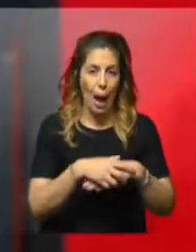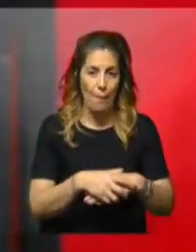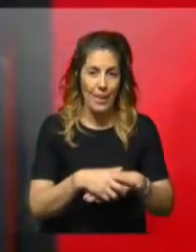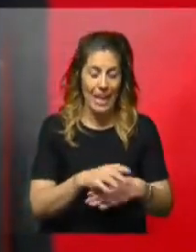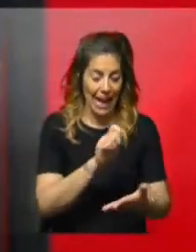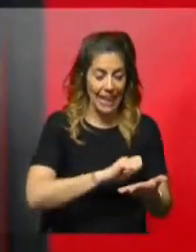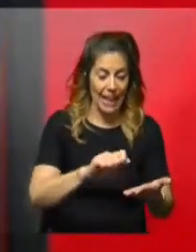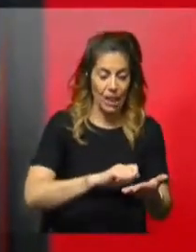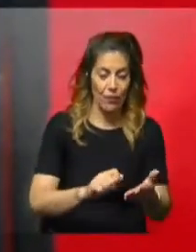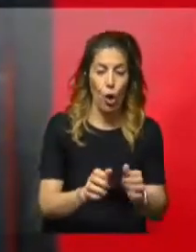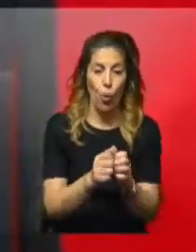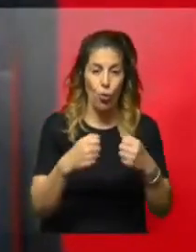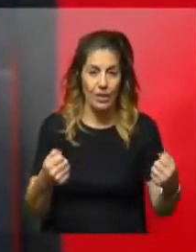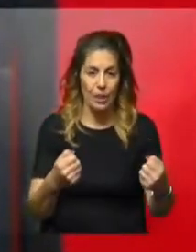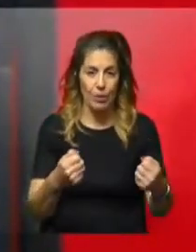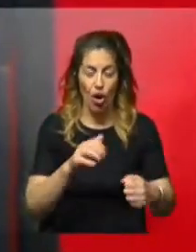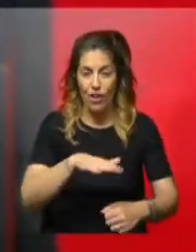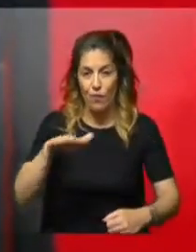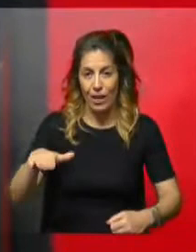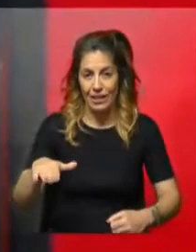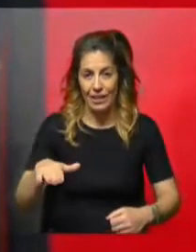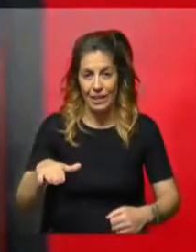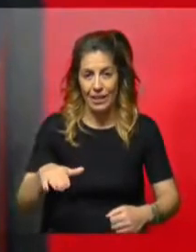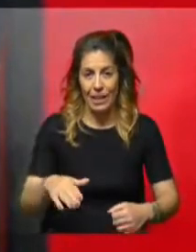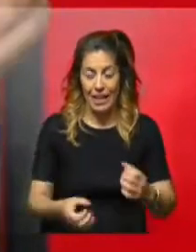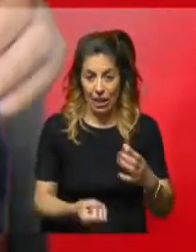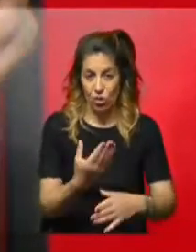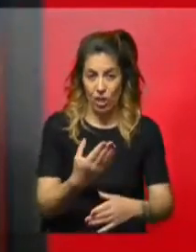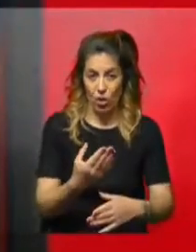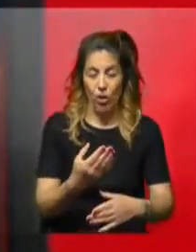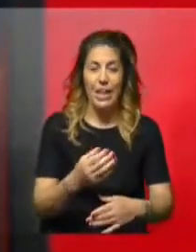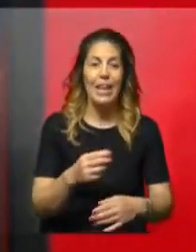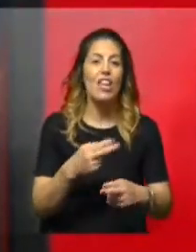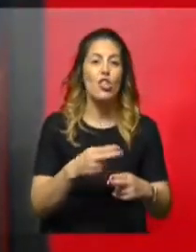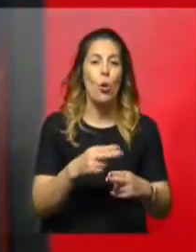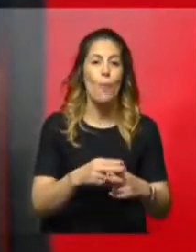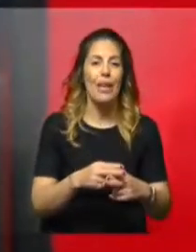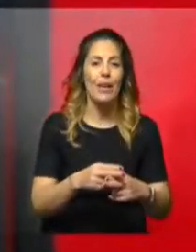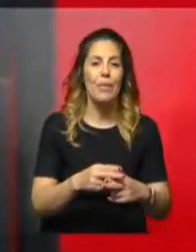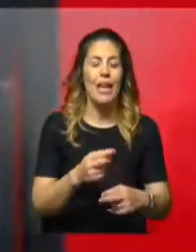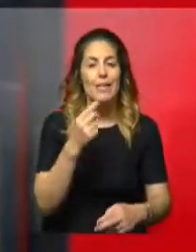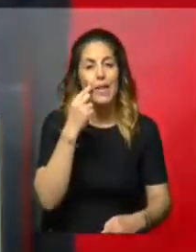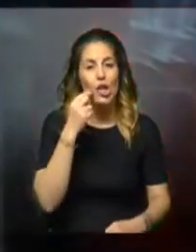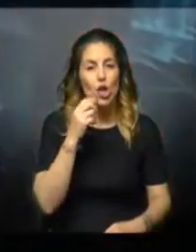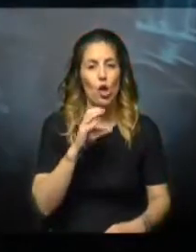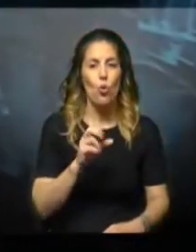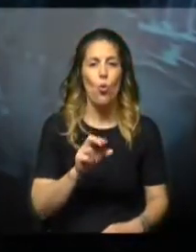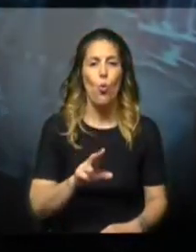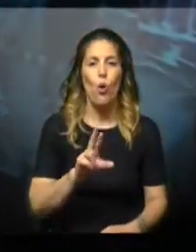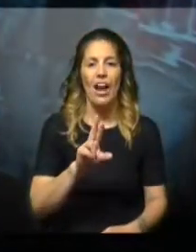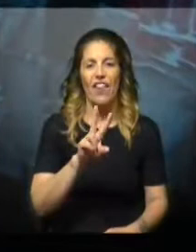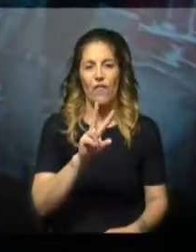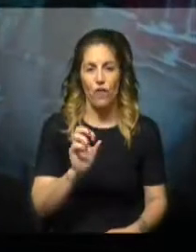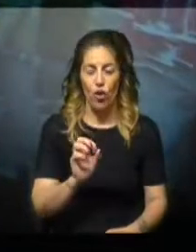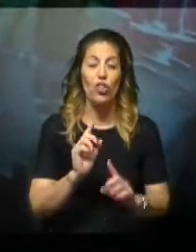un álbum infantil editar un libro planeta acadé editar este un libro que se llama señor Cuervo O sea que también he transitado en forma menor por